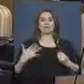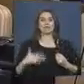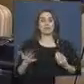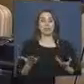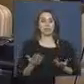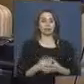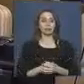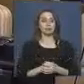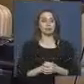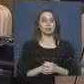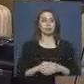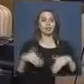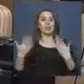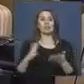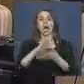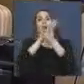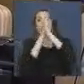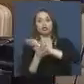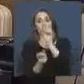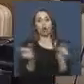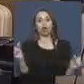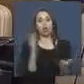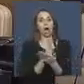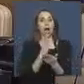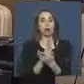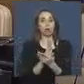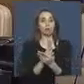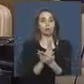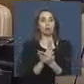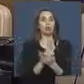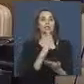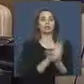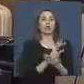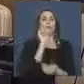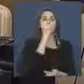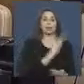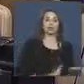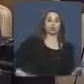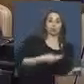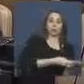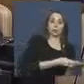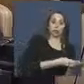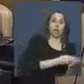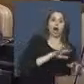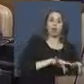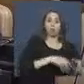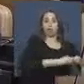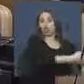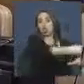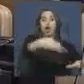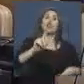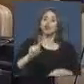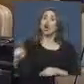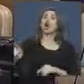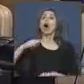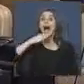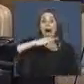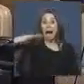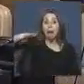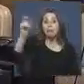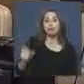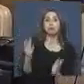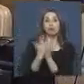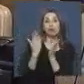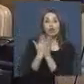No estoy diciendo que se le den computador a todos los alumnos de las particulares subvencionadas, pero sí en el mundo rural. Si queremos que esos jóvenes tengan mejor calidad,